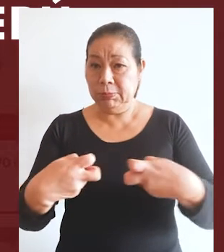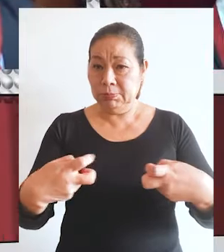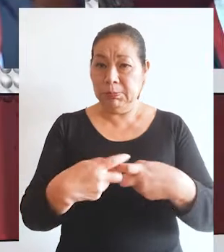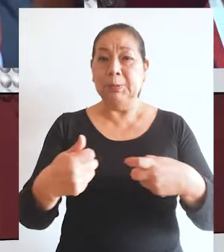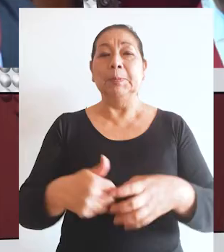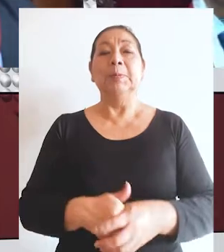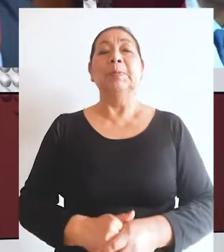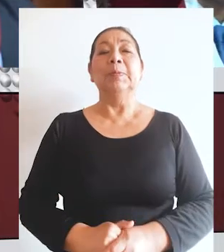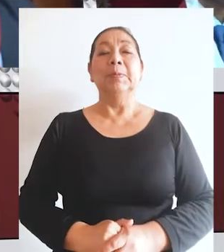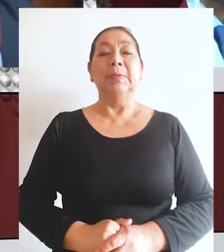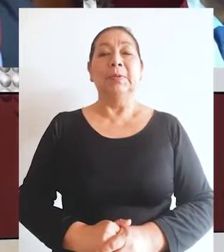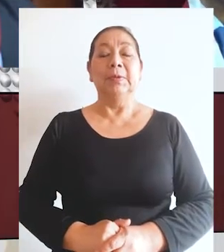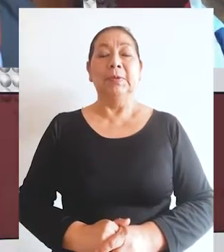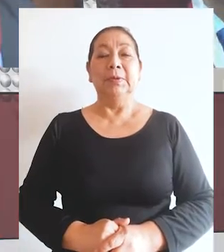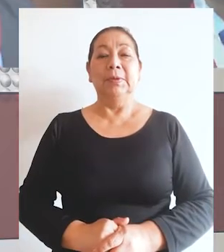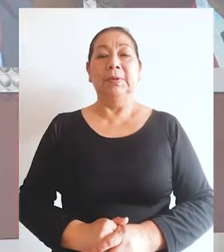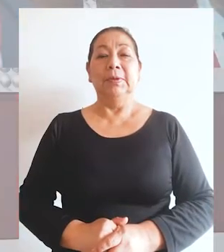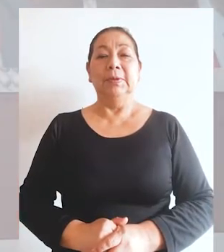sociales.